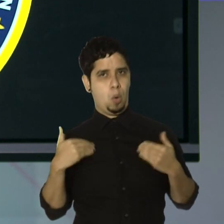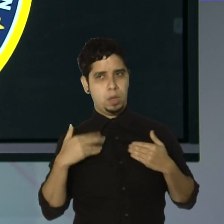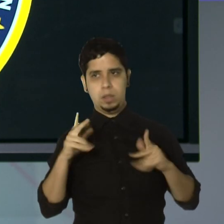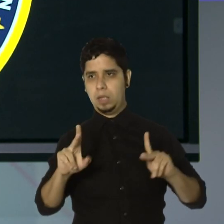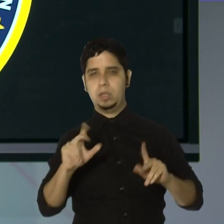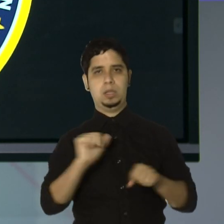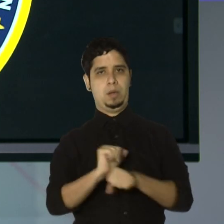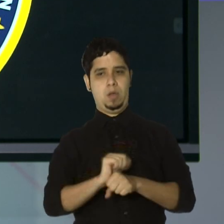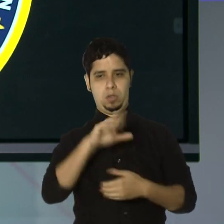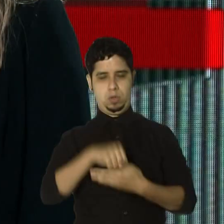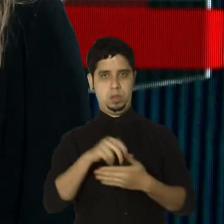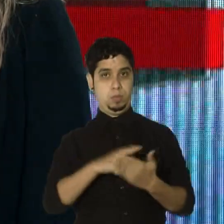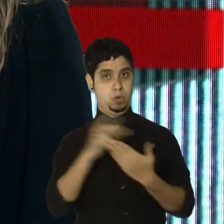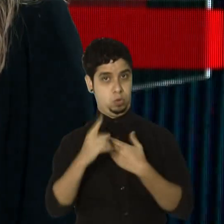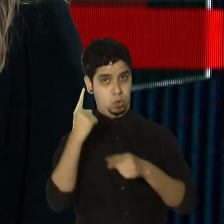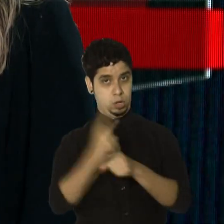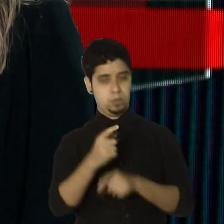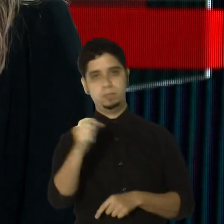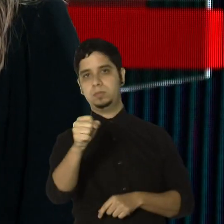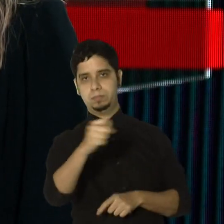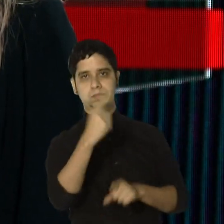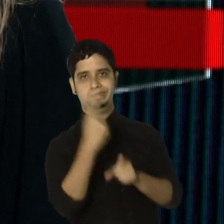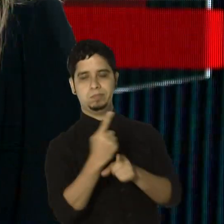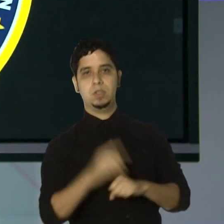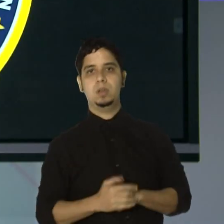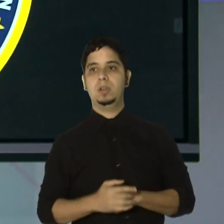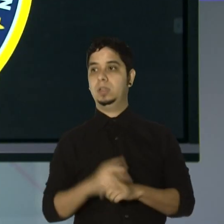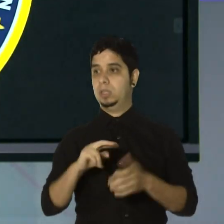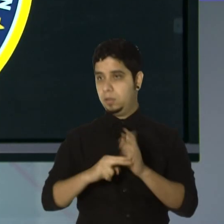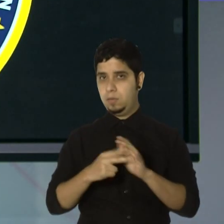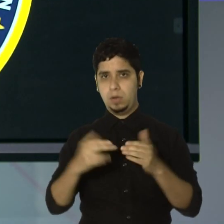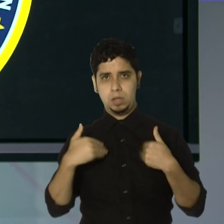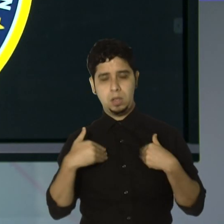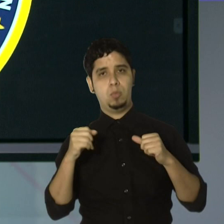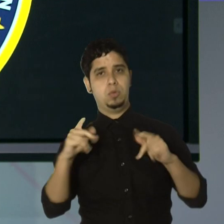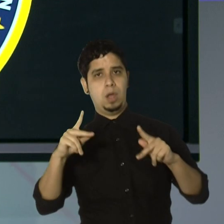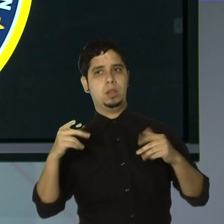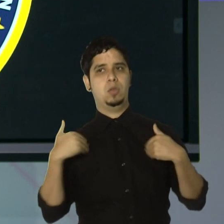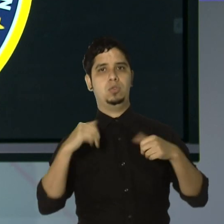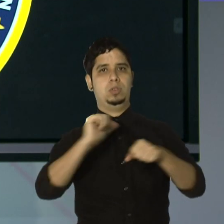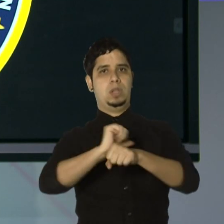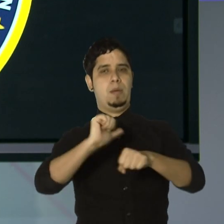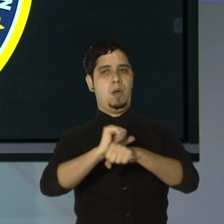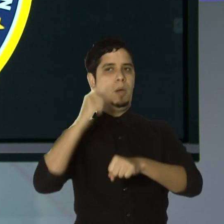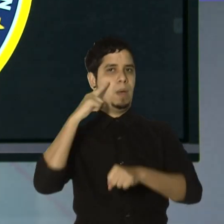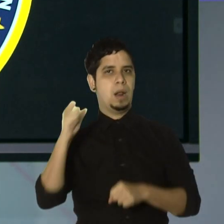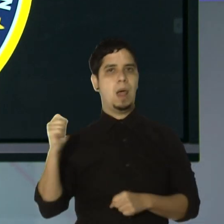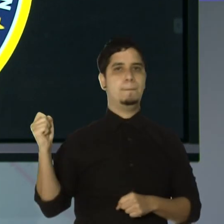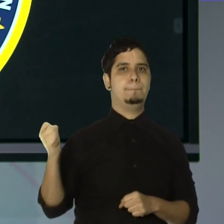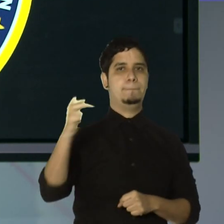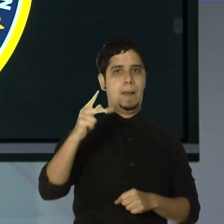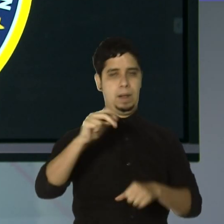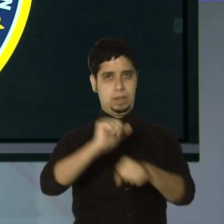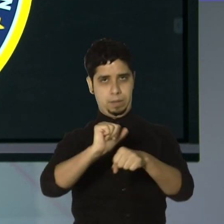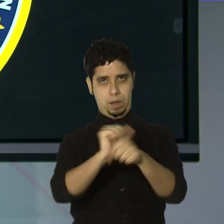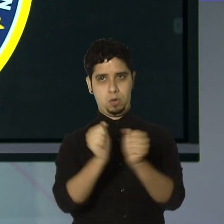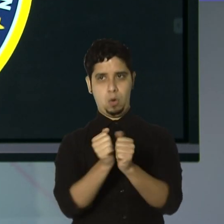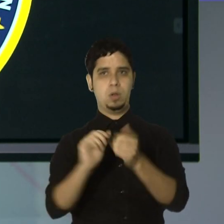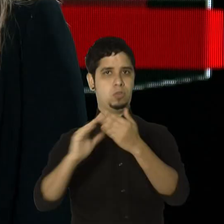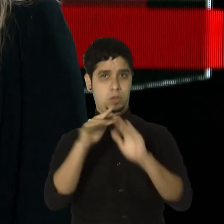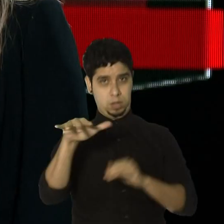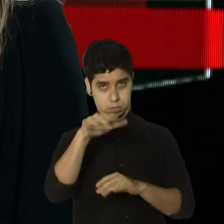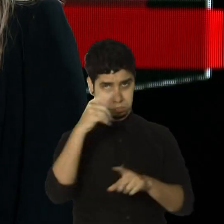en este proyecto, ¿verdad? Correcto. Y le dio la habilidad, le da un oficio para volver a integrarse a la sociedad.